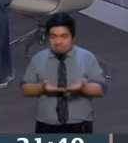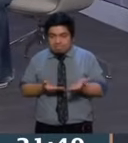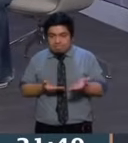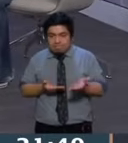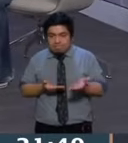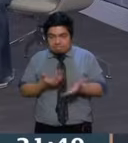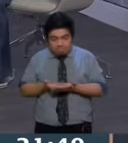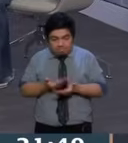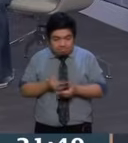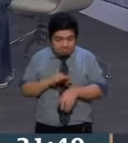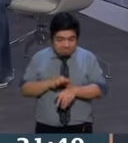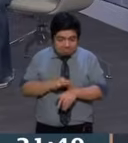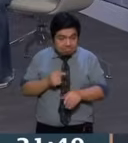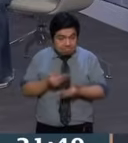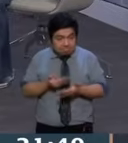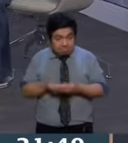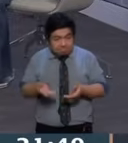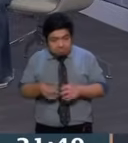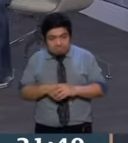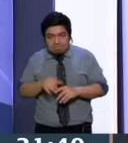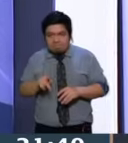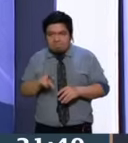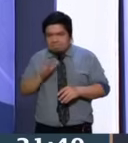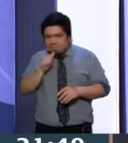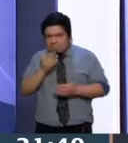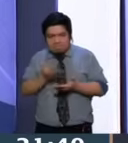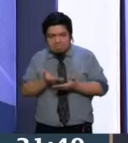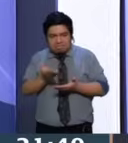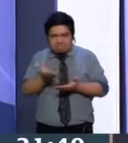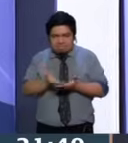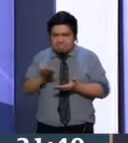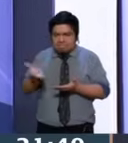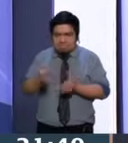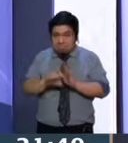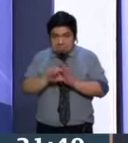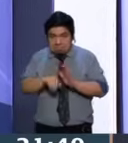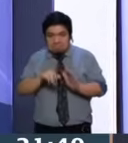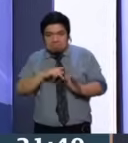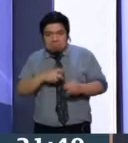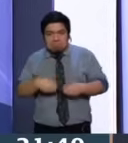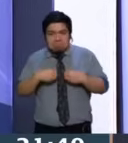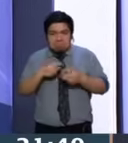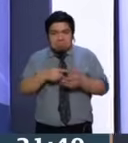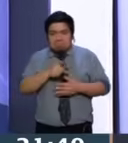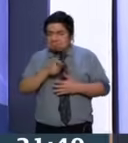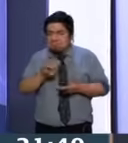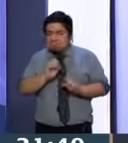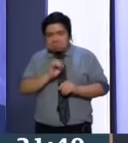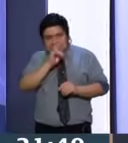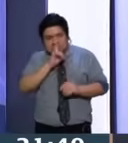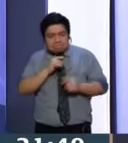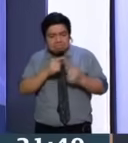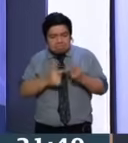En pero- evidencia pero de lo que lleguen a ha ocurrido. proponer. Claro, pero no se trata de proponer, es decir, porque te puedo proponer mi vida, nunca te vuelvo a engañar, pero si llevo